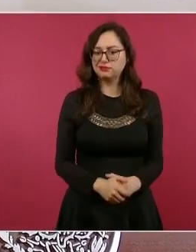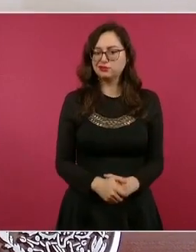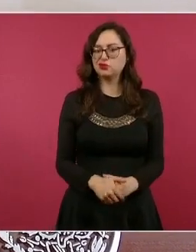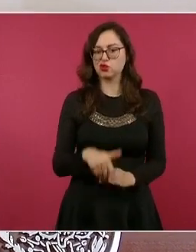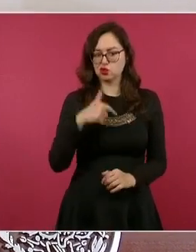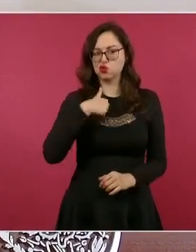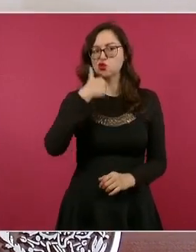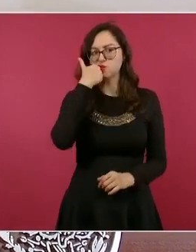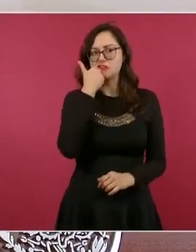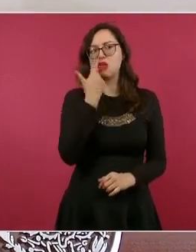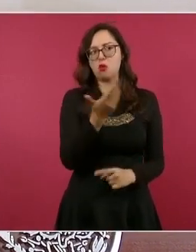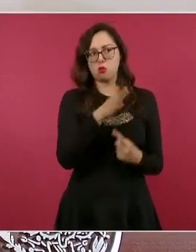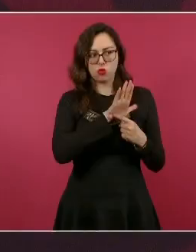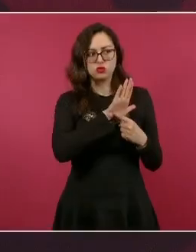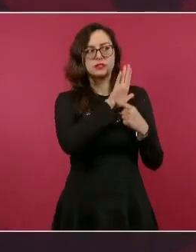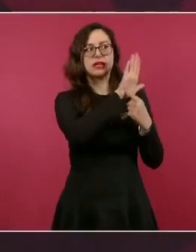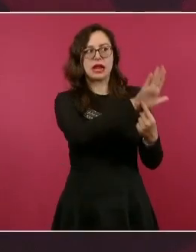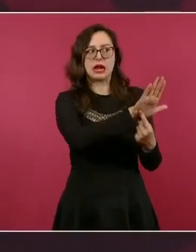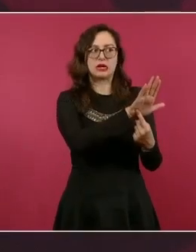lo grave